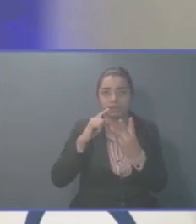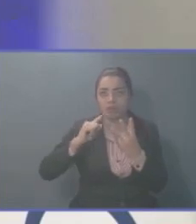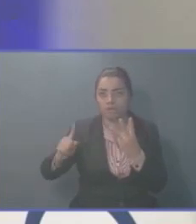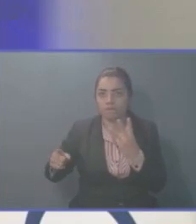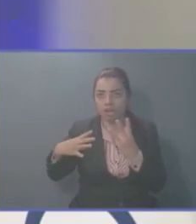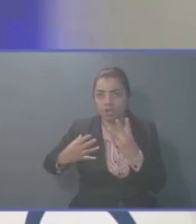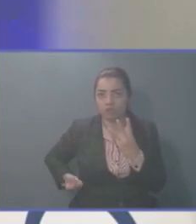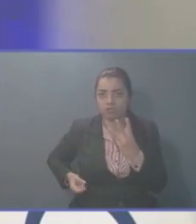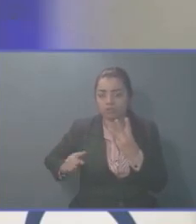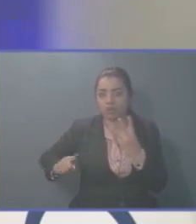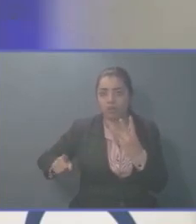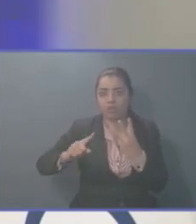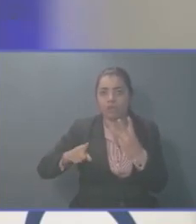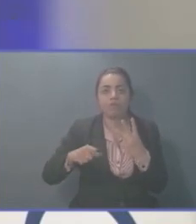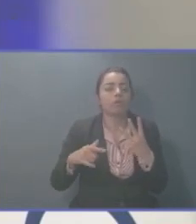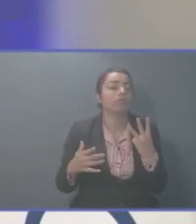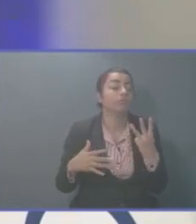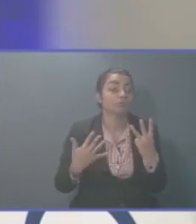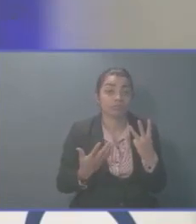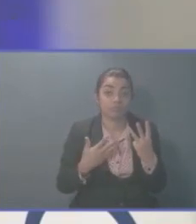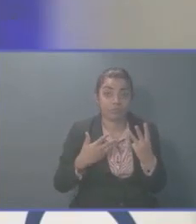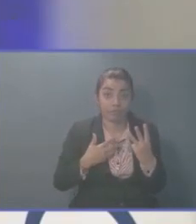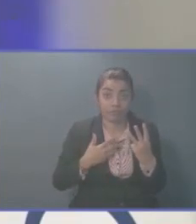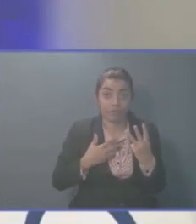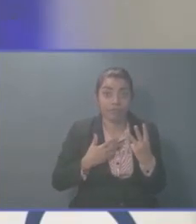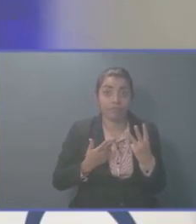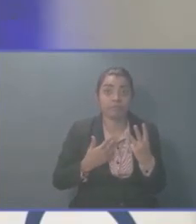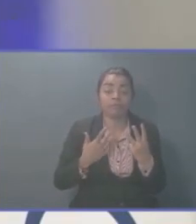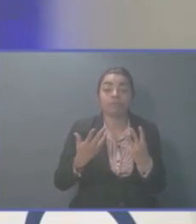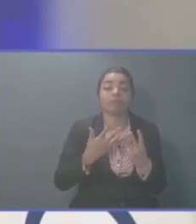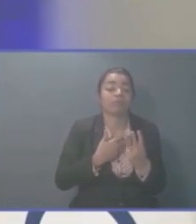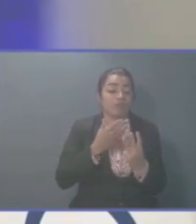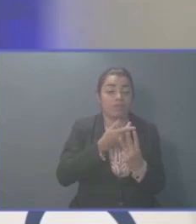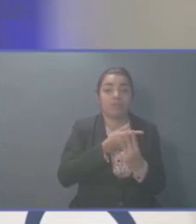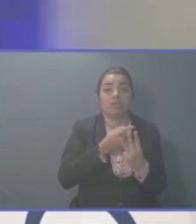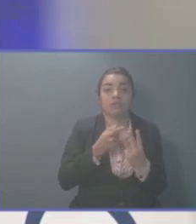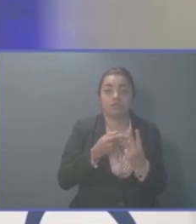tenemos una forma, digamos, de control un órgano con otro,